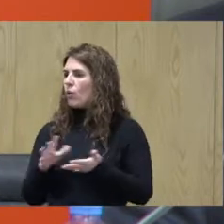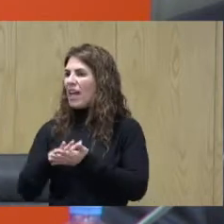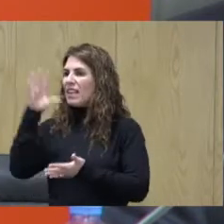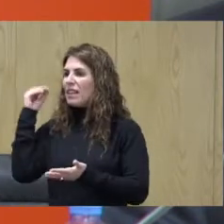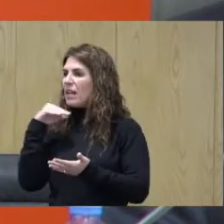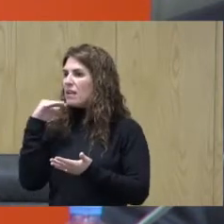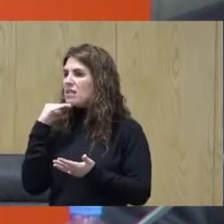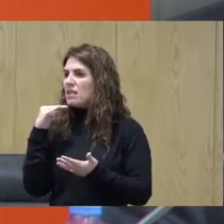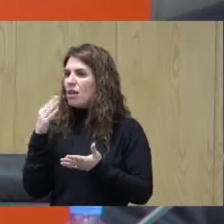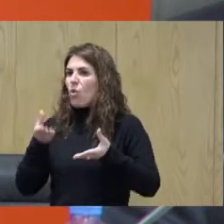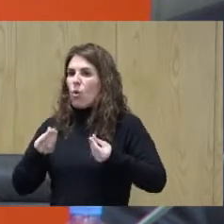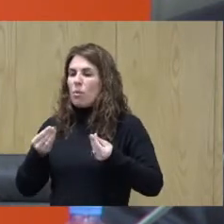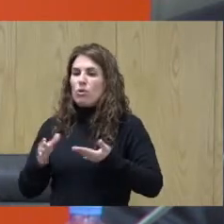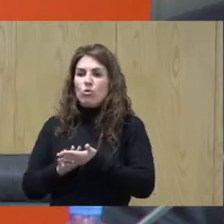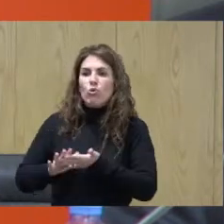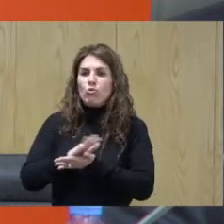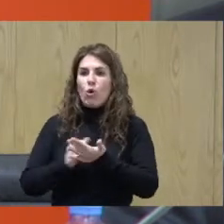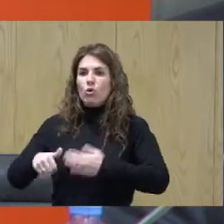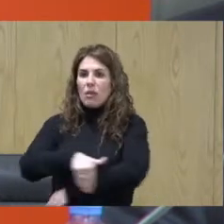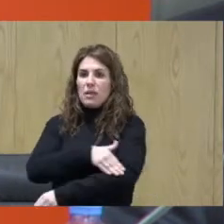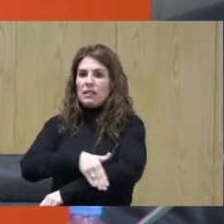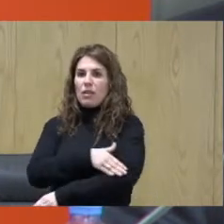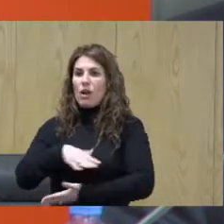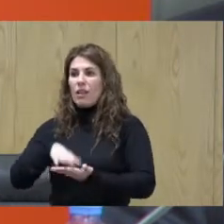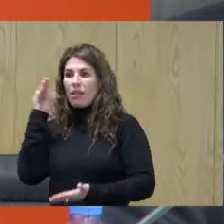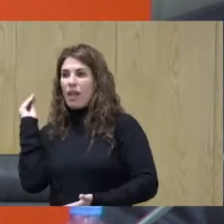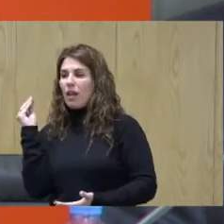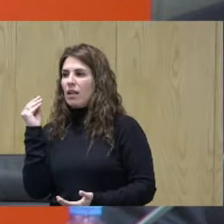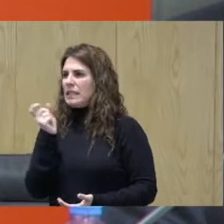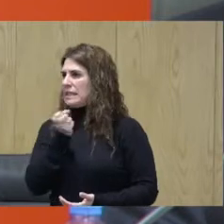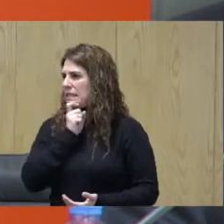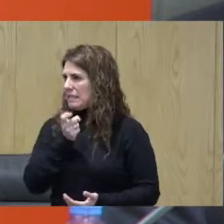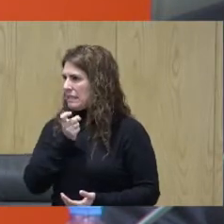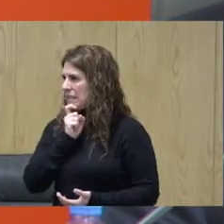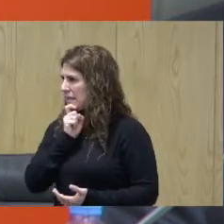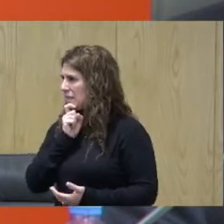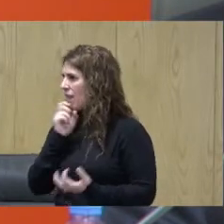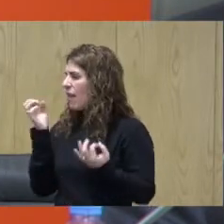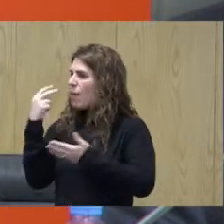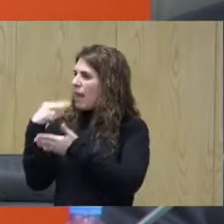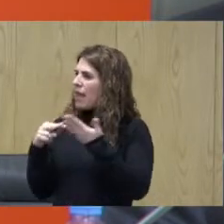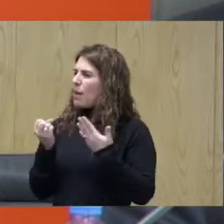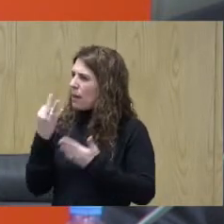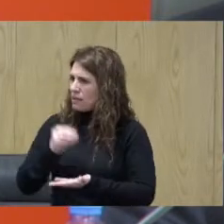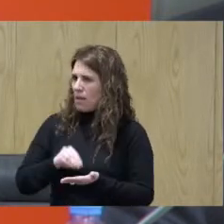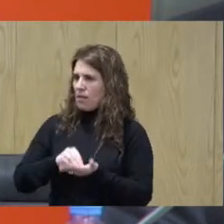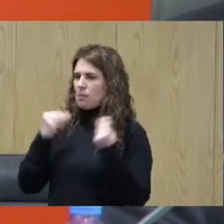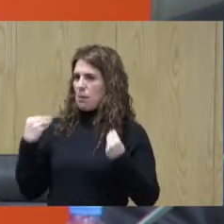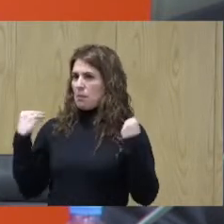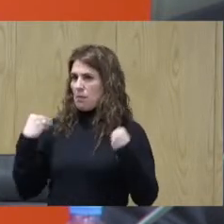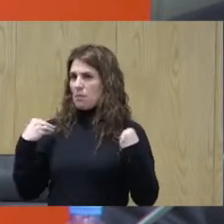prácticamente todos los documentos que nos llegan de la administración son dificilísimos, hay que leérselos varias veces. Con lo